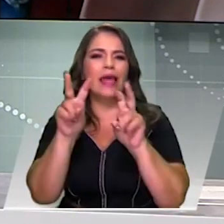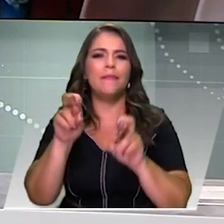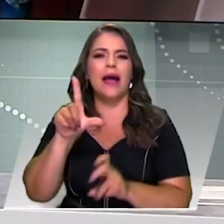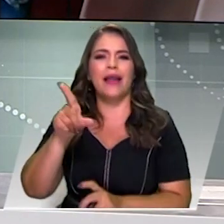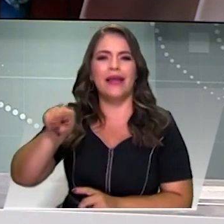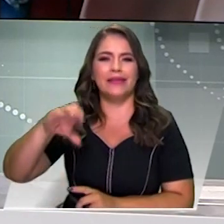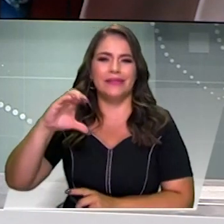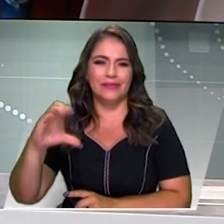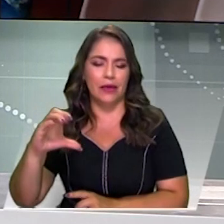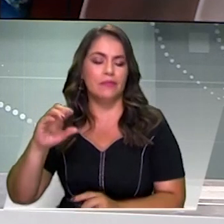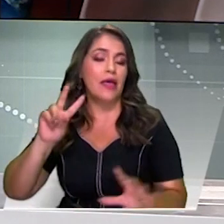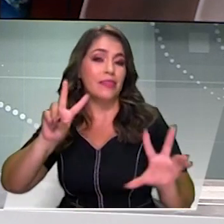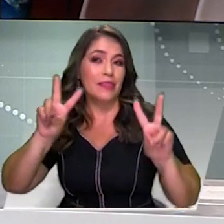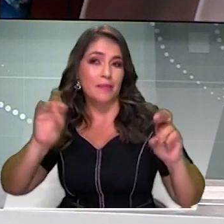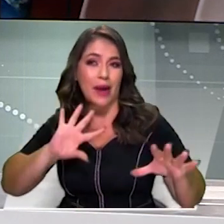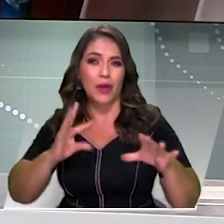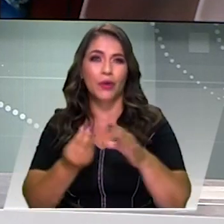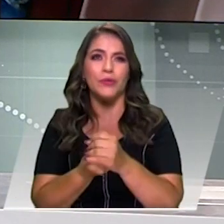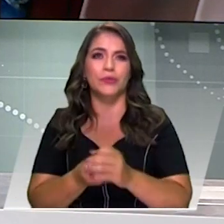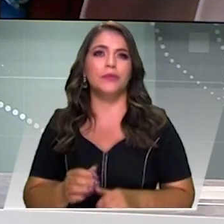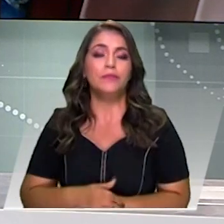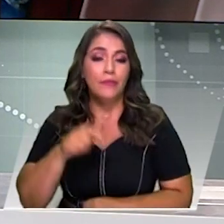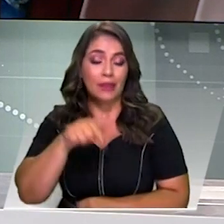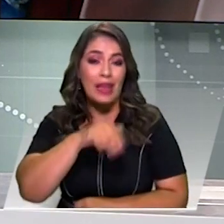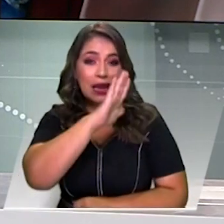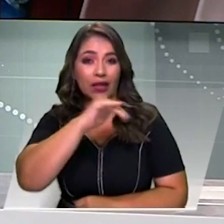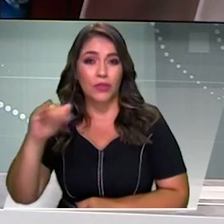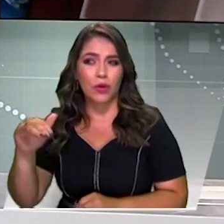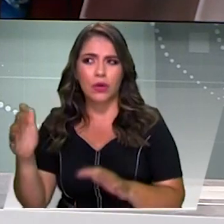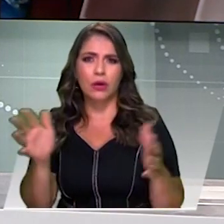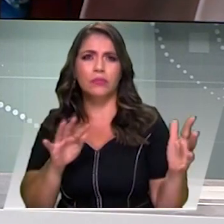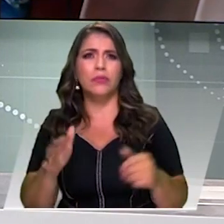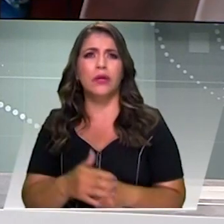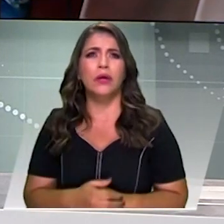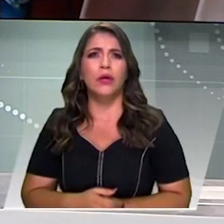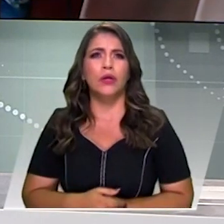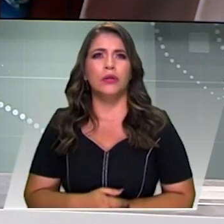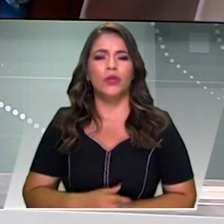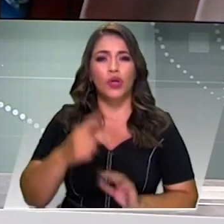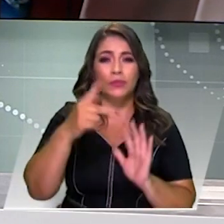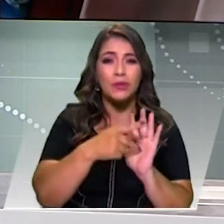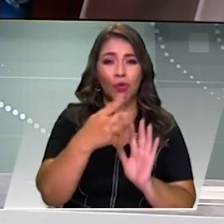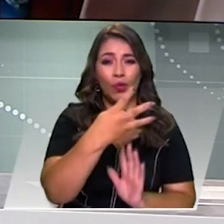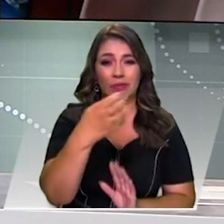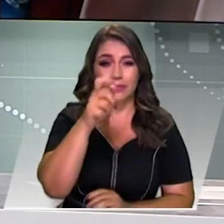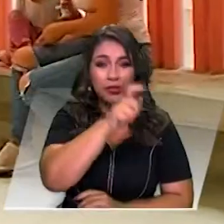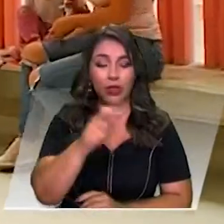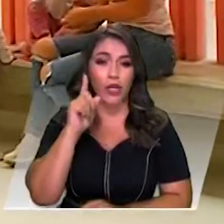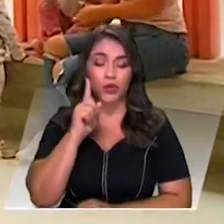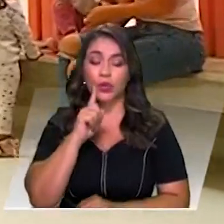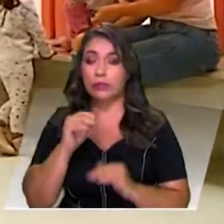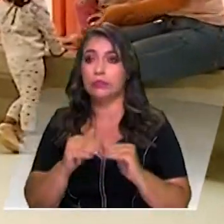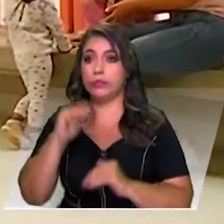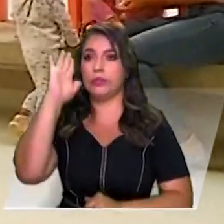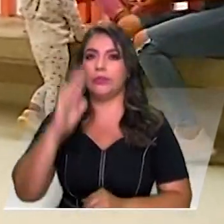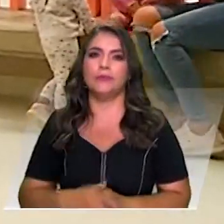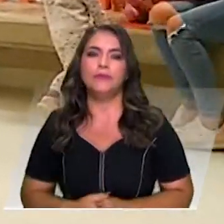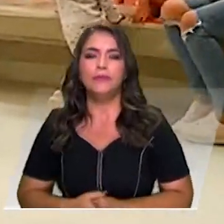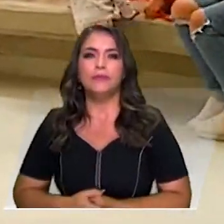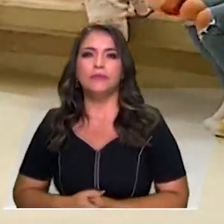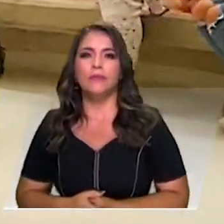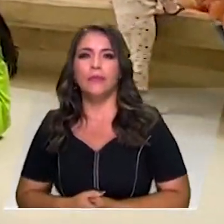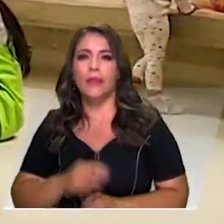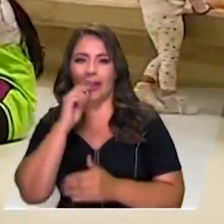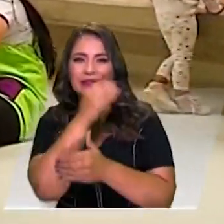es de resaltar que en la capital de Antioquia hay actualmente más de dos mil cuatrocientas personas sordas en el centro